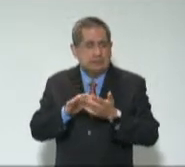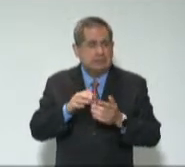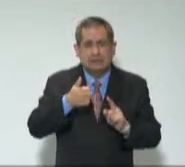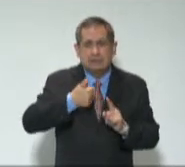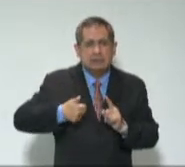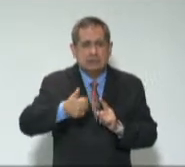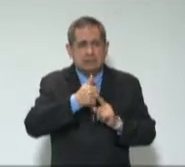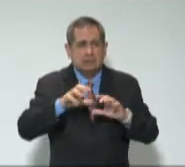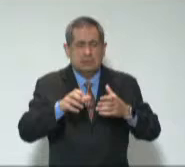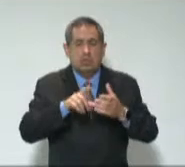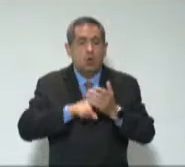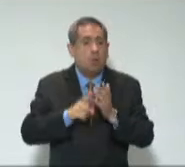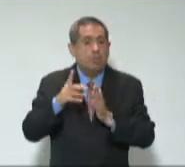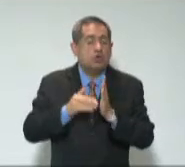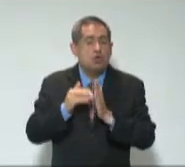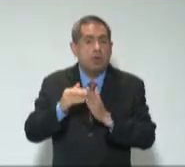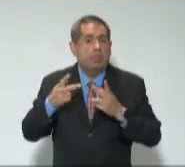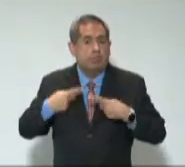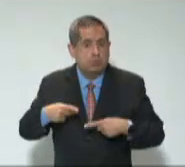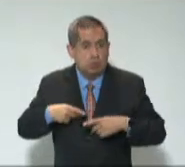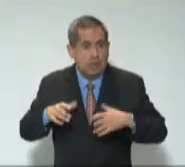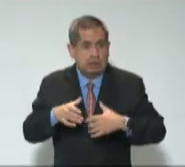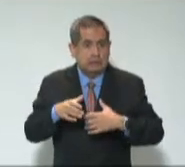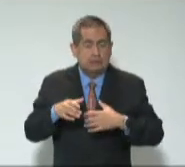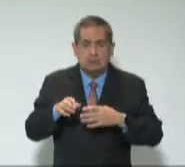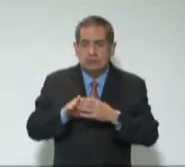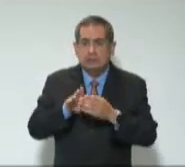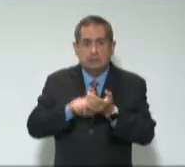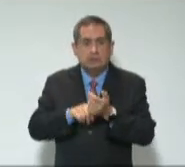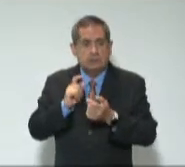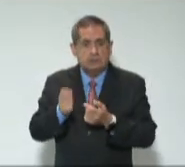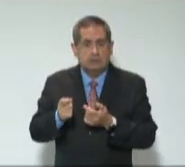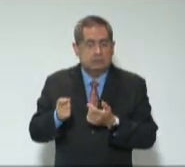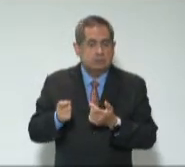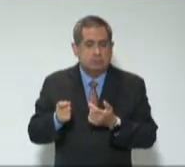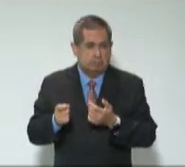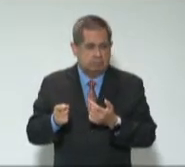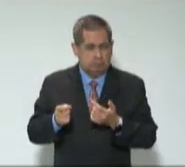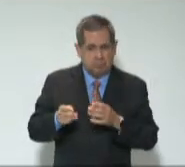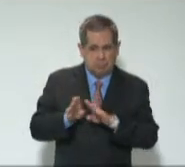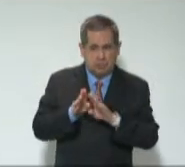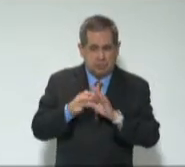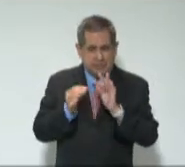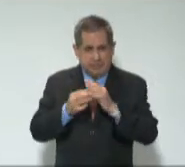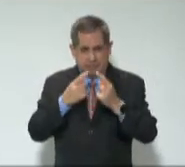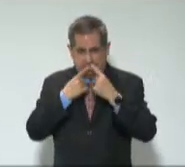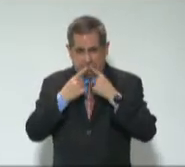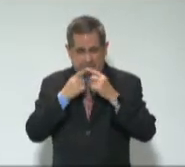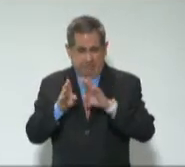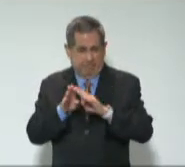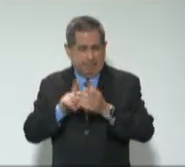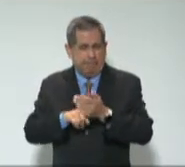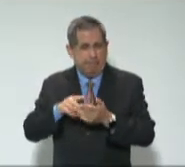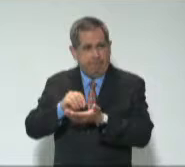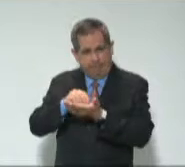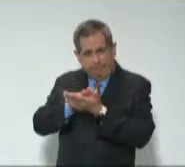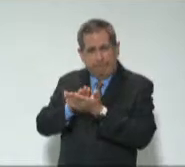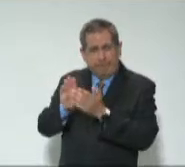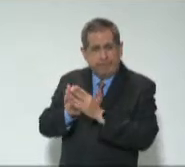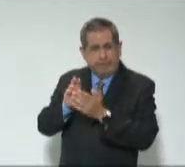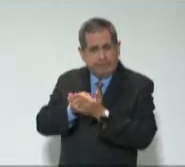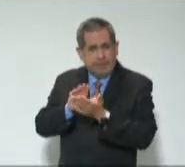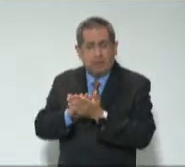individuo el millón de person personas que está en este momento eh confirmada